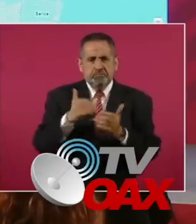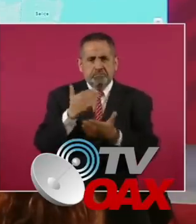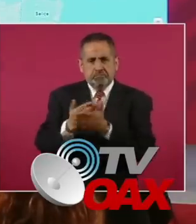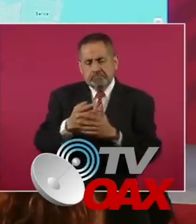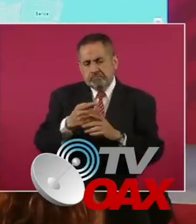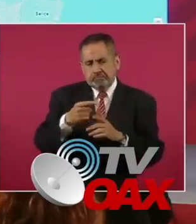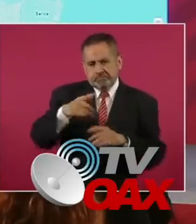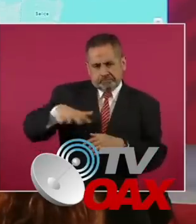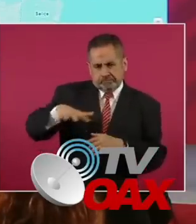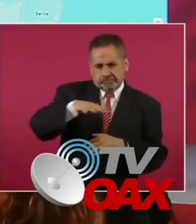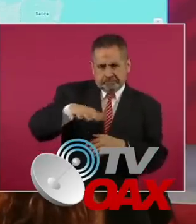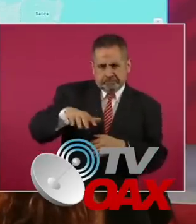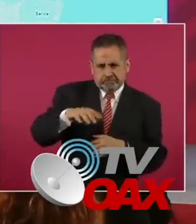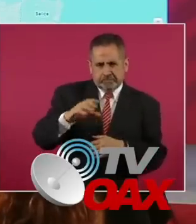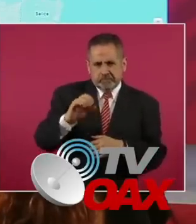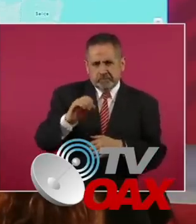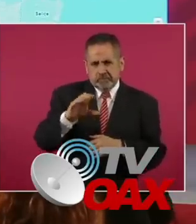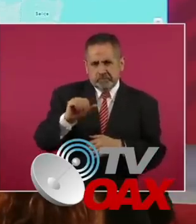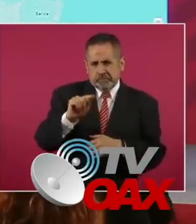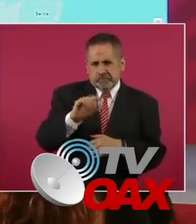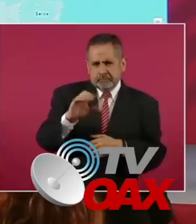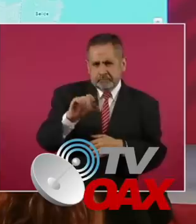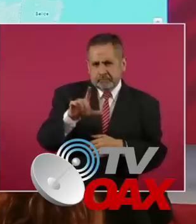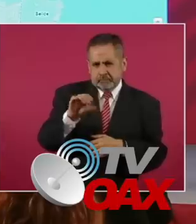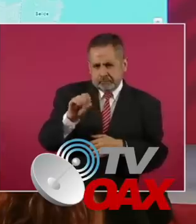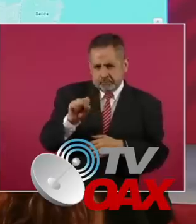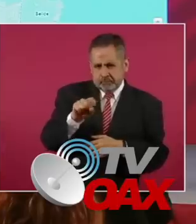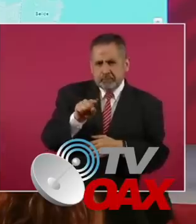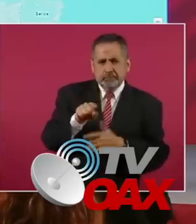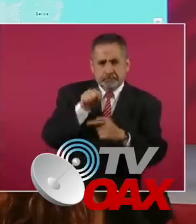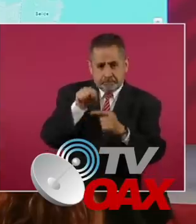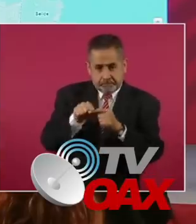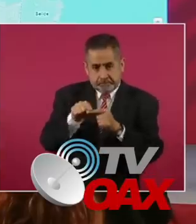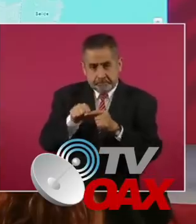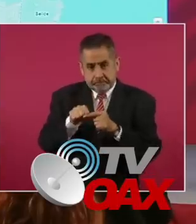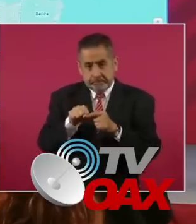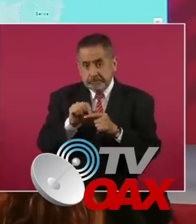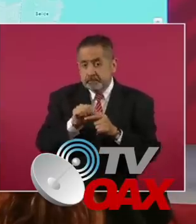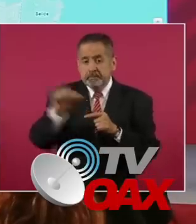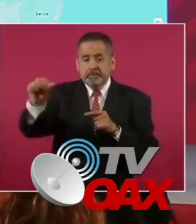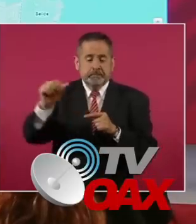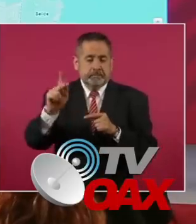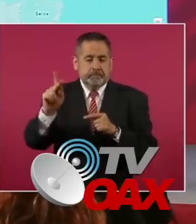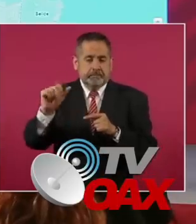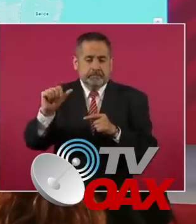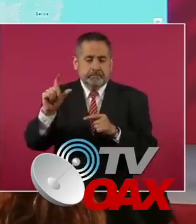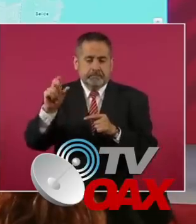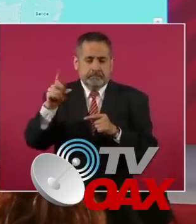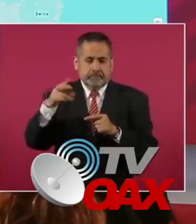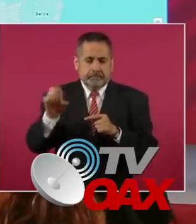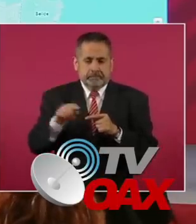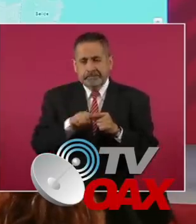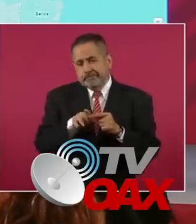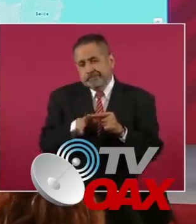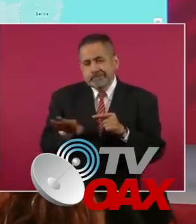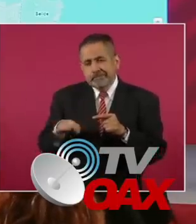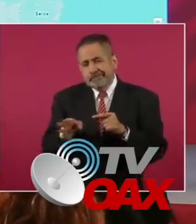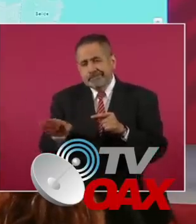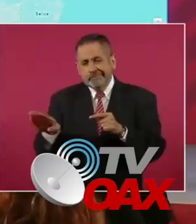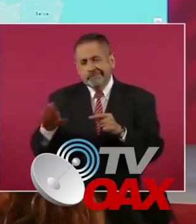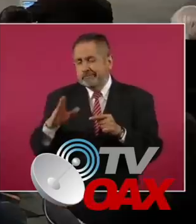Aguas, hasta Coatzacoalcos, pero de aquí a Palenque pues está muy